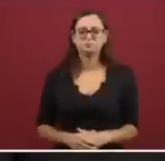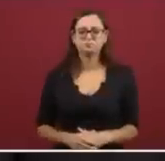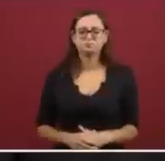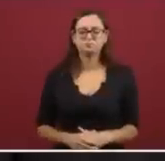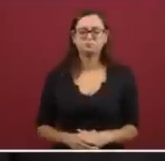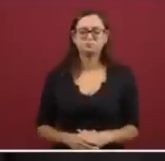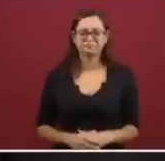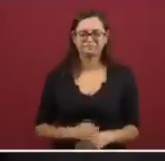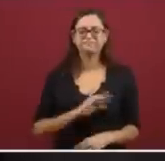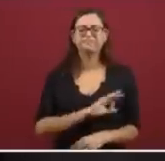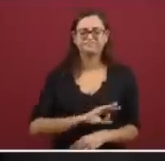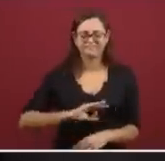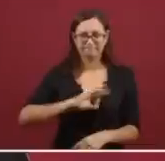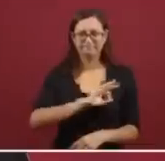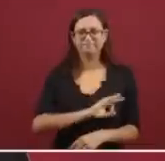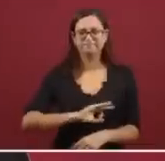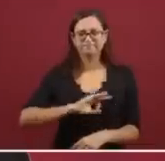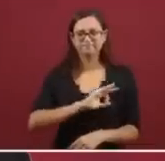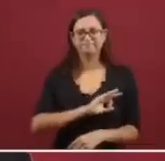felicitamos a los